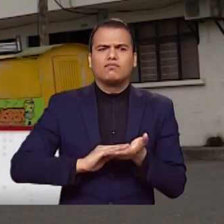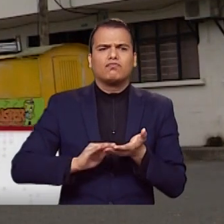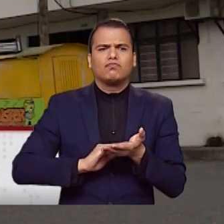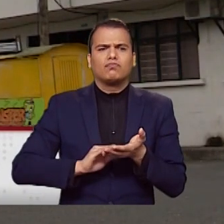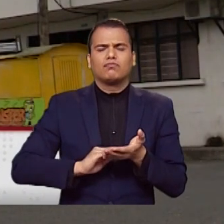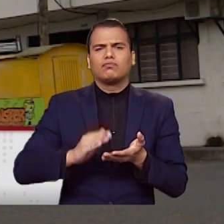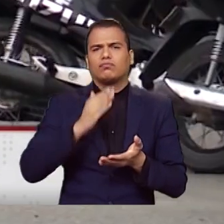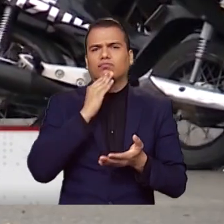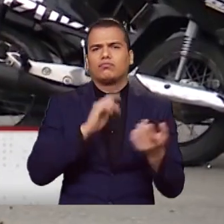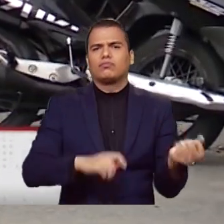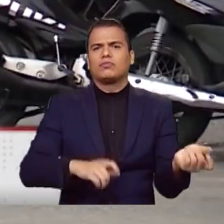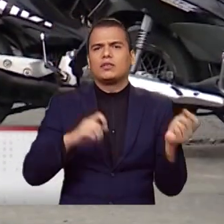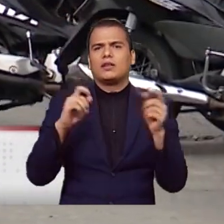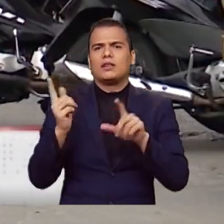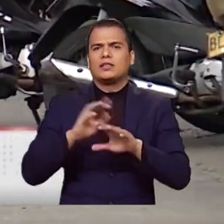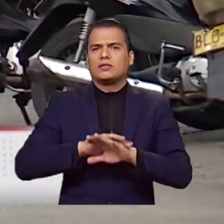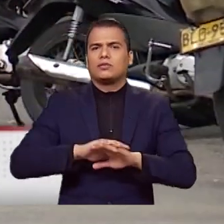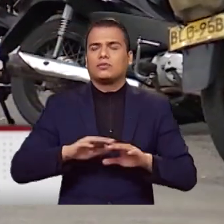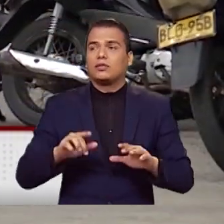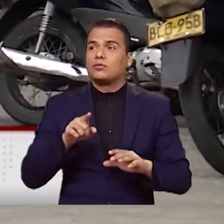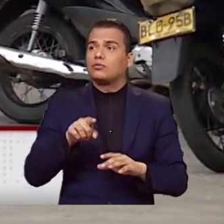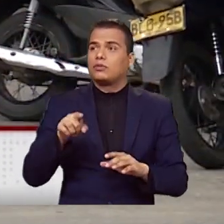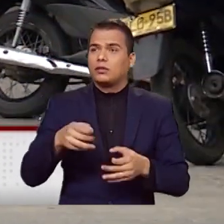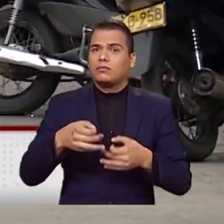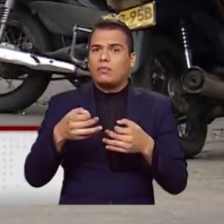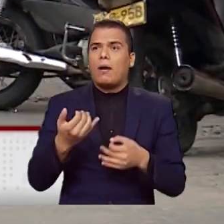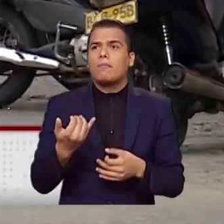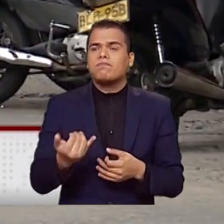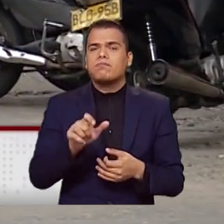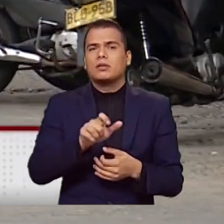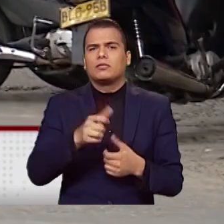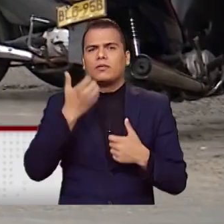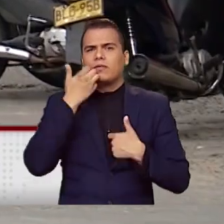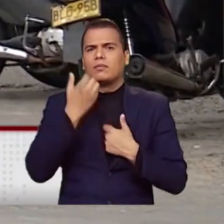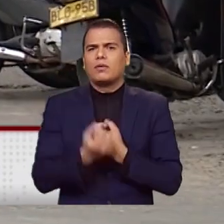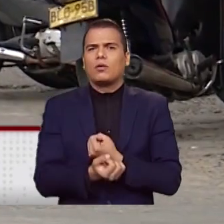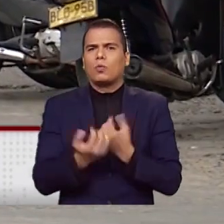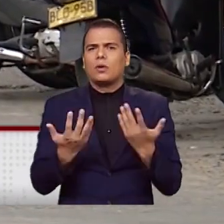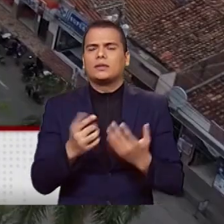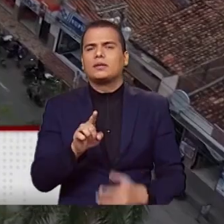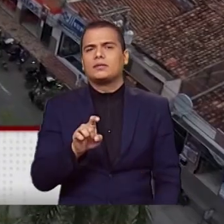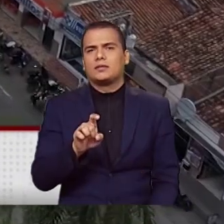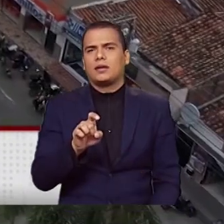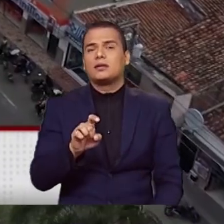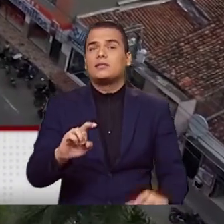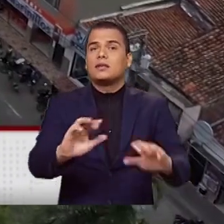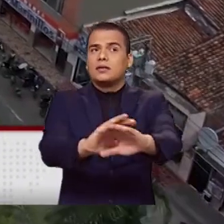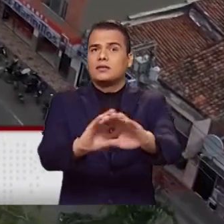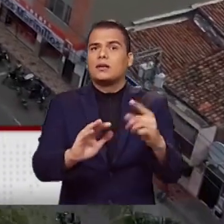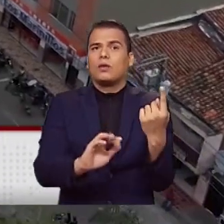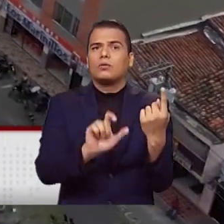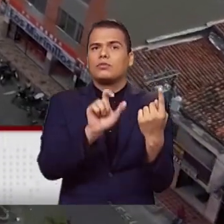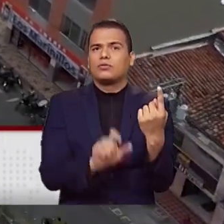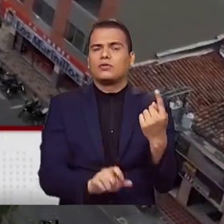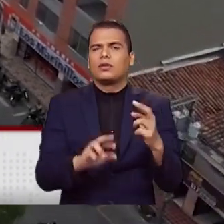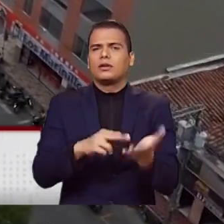de COVID-19 en Colombia. Ustedes han registrado 6 casos positivos, de estos uno ya fue recuperado y hay 5 personas en cuarentena.